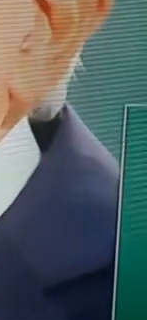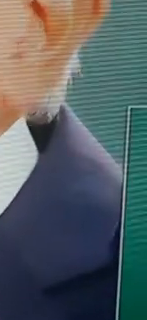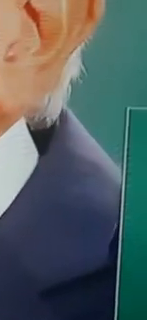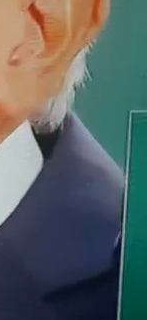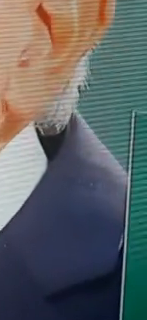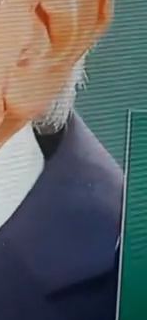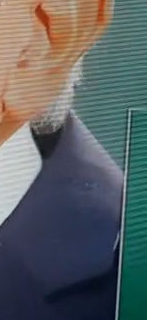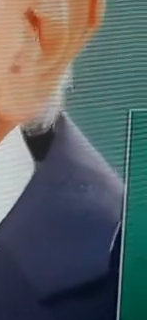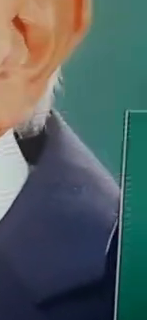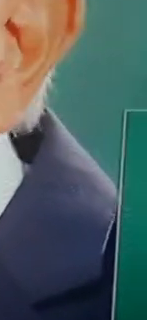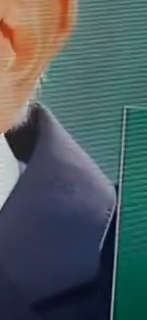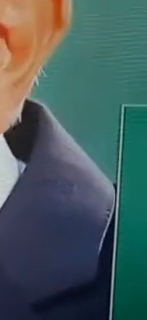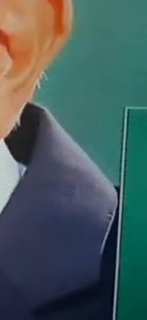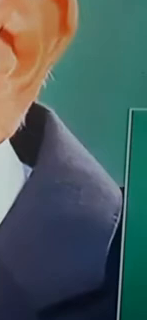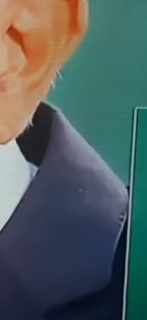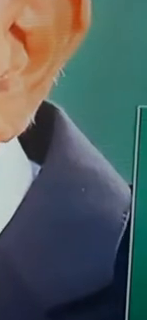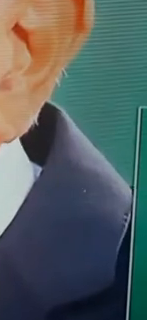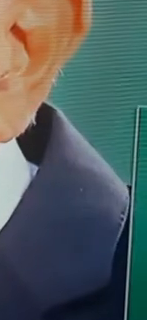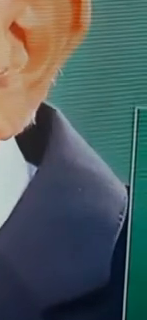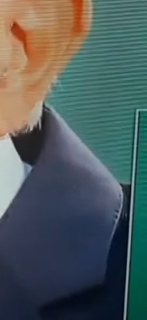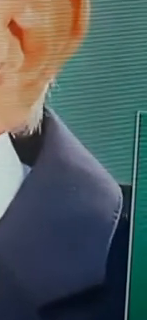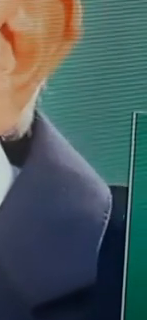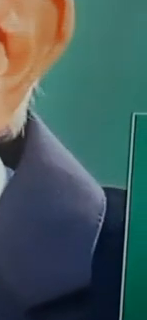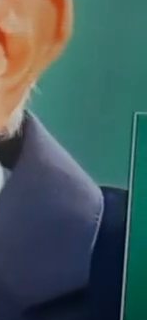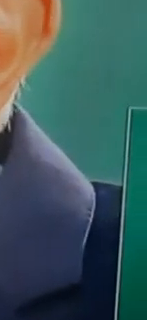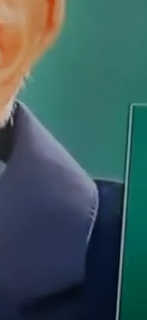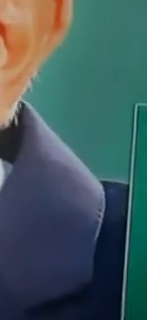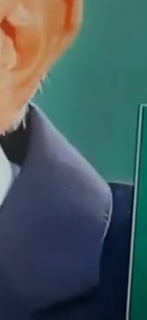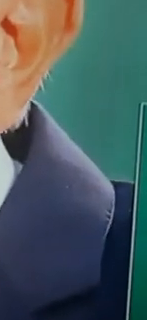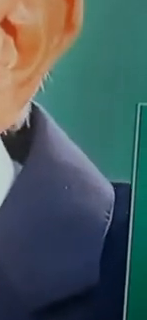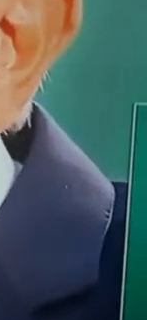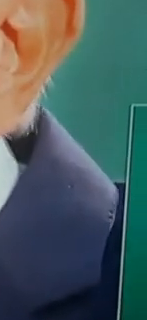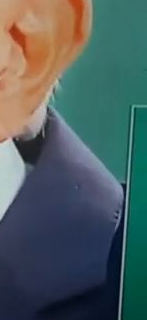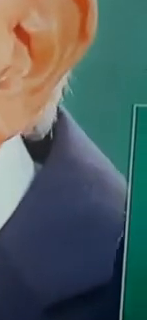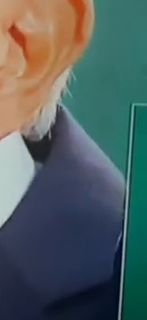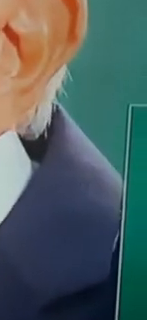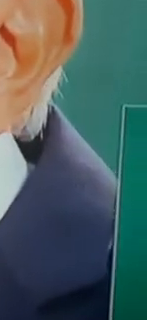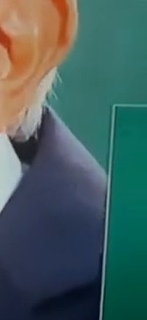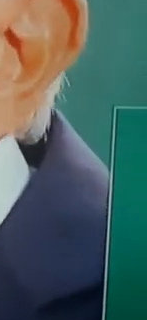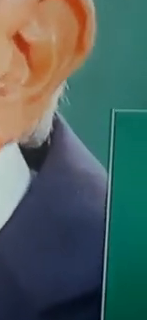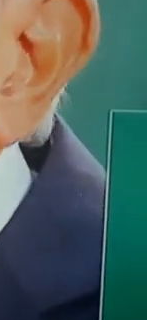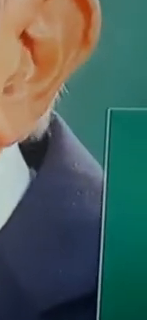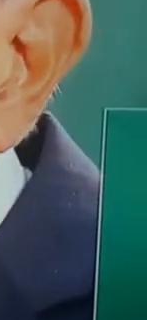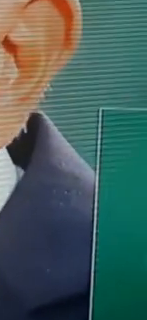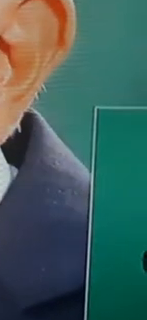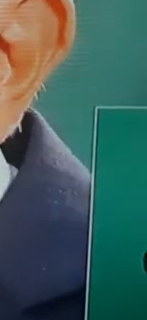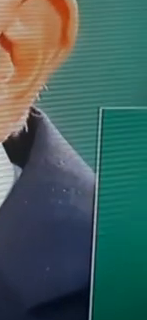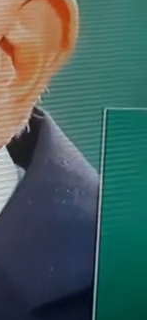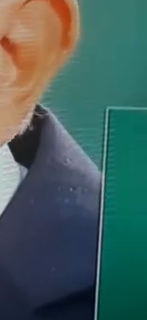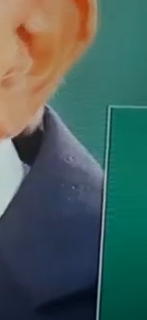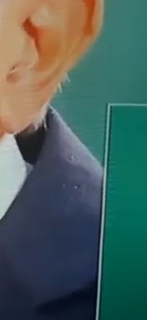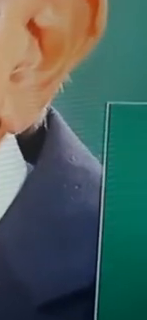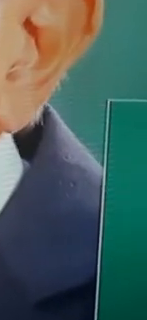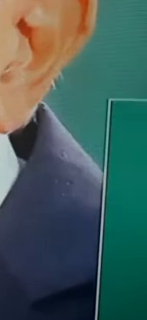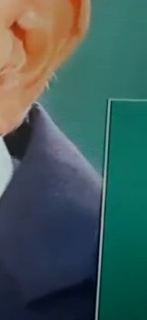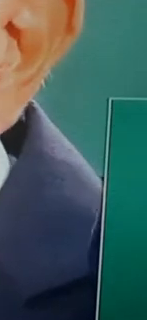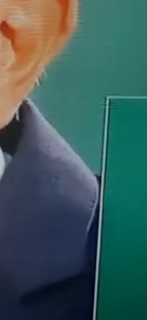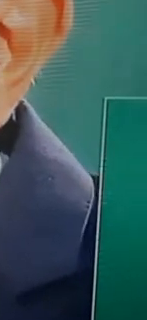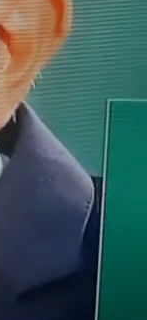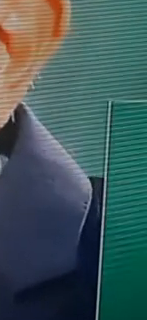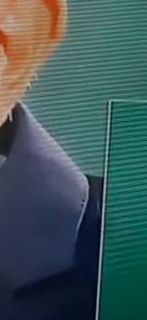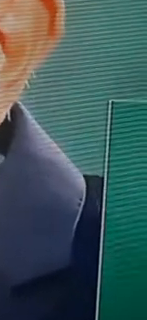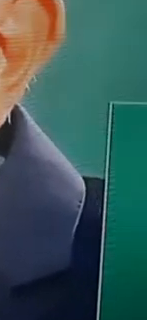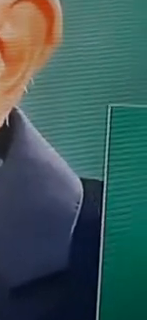y para garantizar, que es mi compromiso, que no aumente el precio